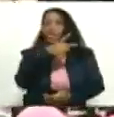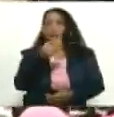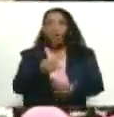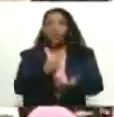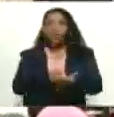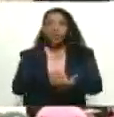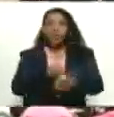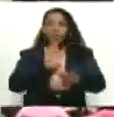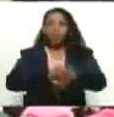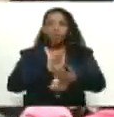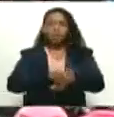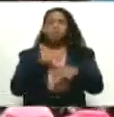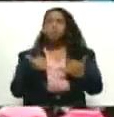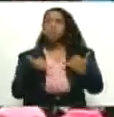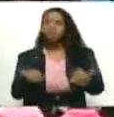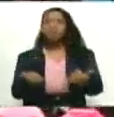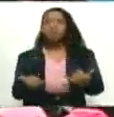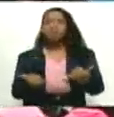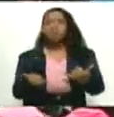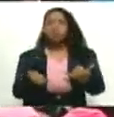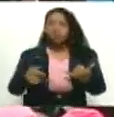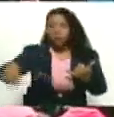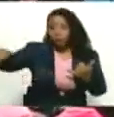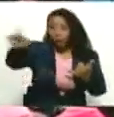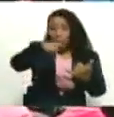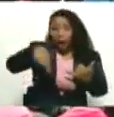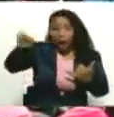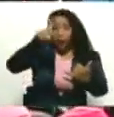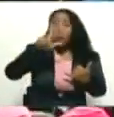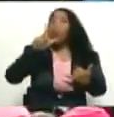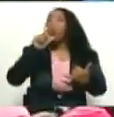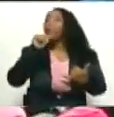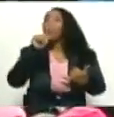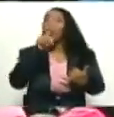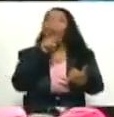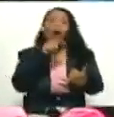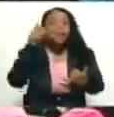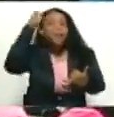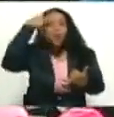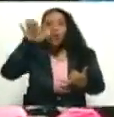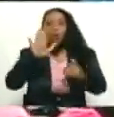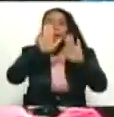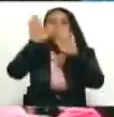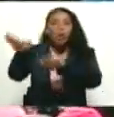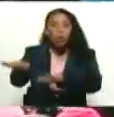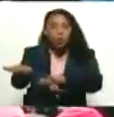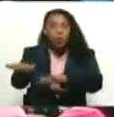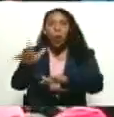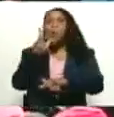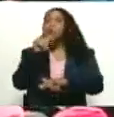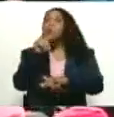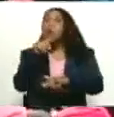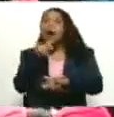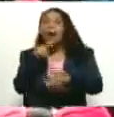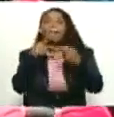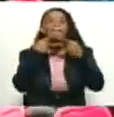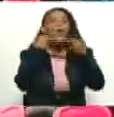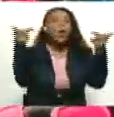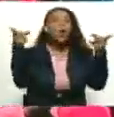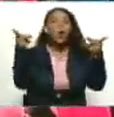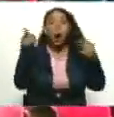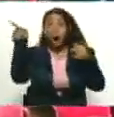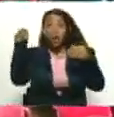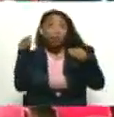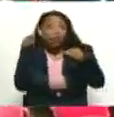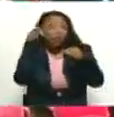Porque ahora, como ellos no tienen pueblo, no hayan cómo hacerse propaganda, se van a los